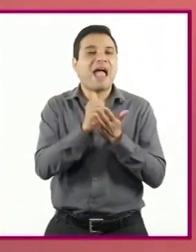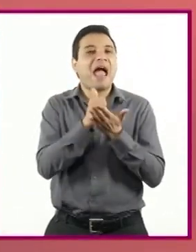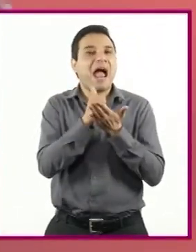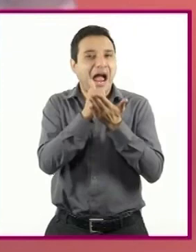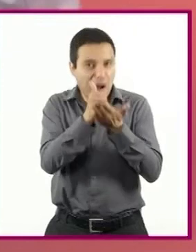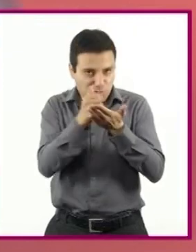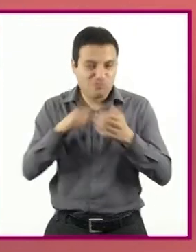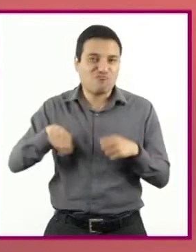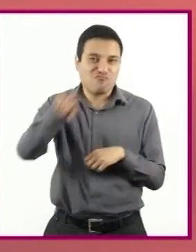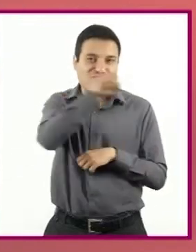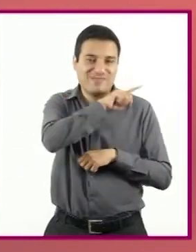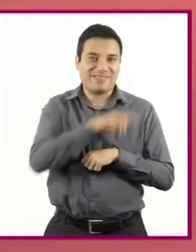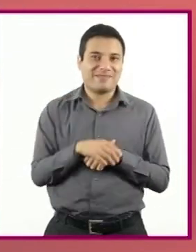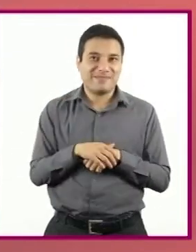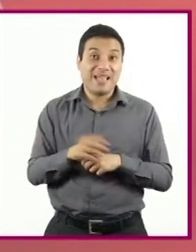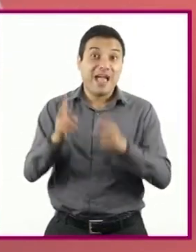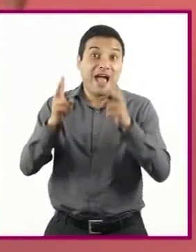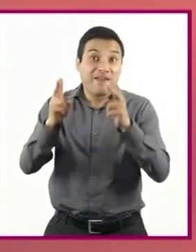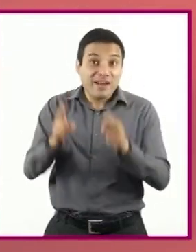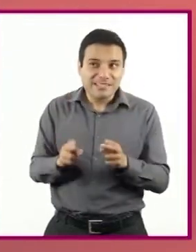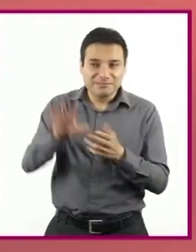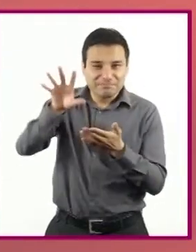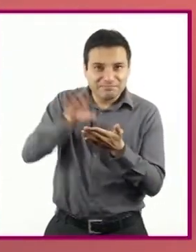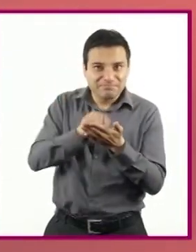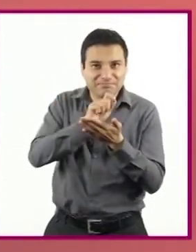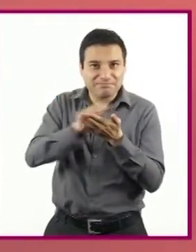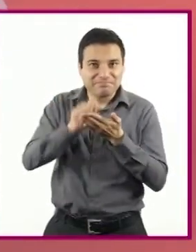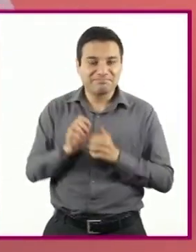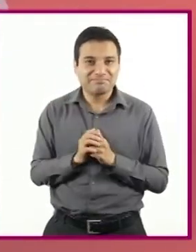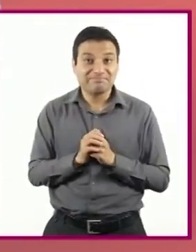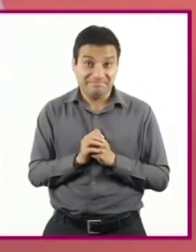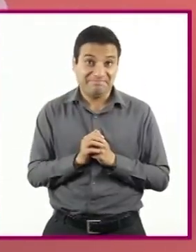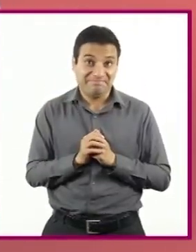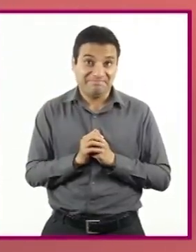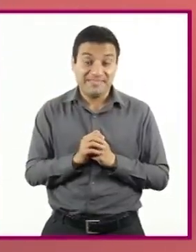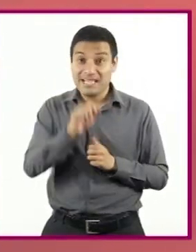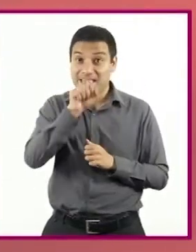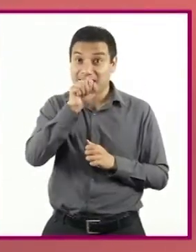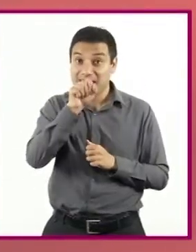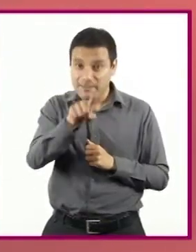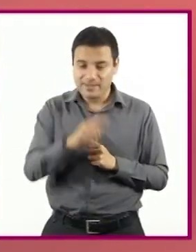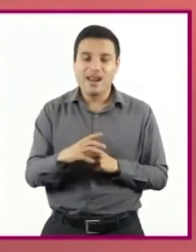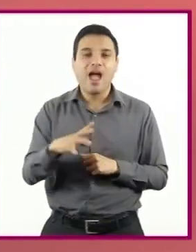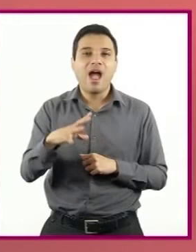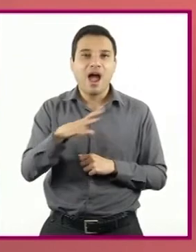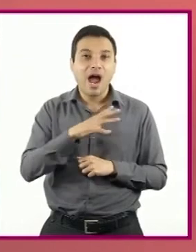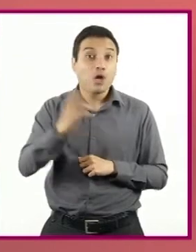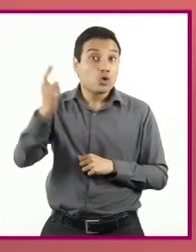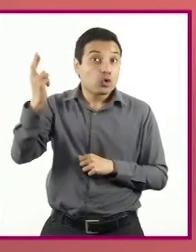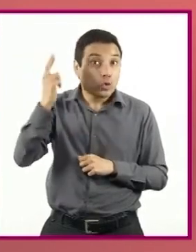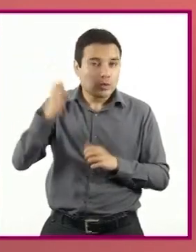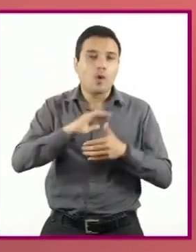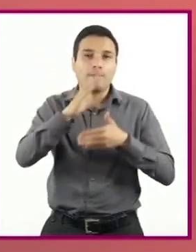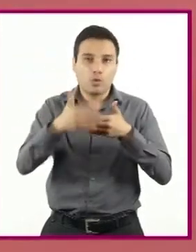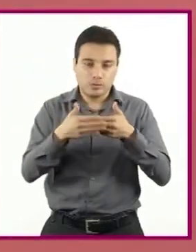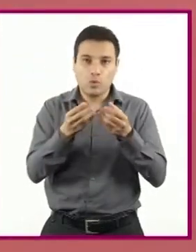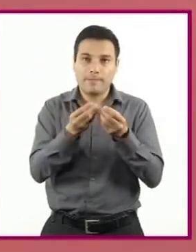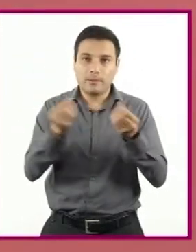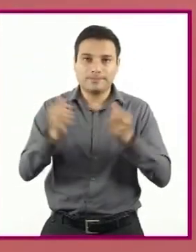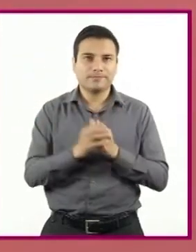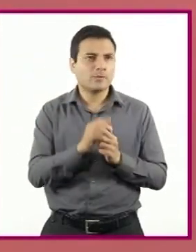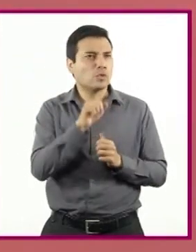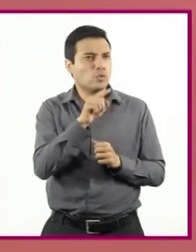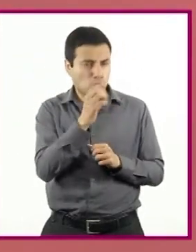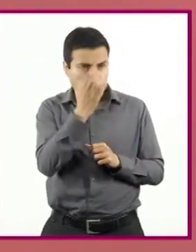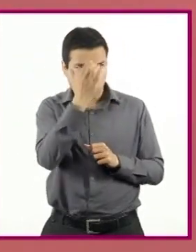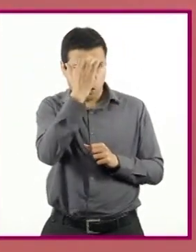para ustedes para recopilar pregones, el mapa sonoro de México y los sonidos en peligro de extinción. Leslie, ¿conoces